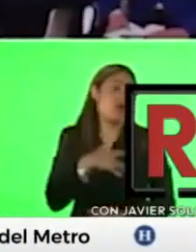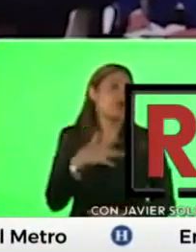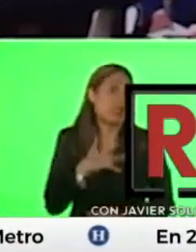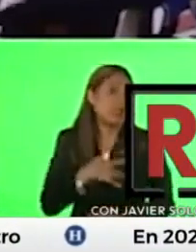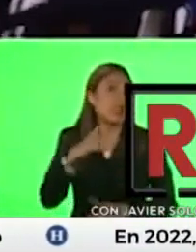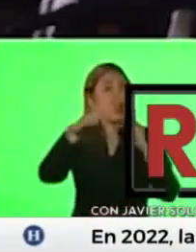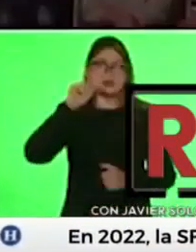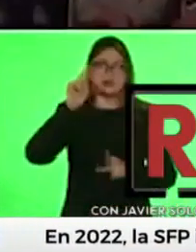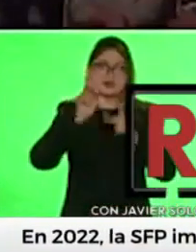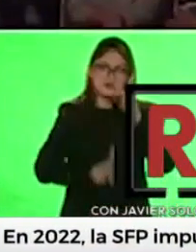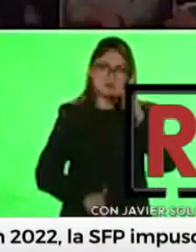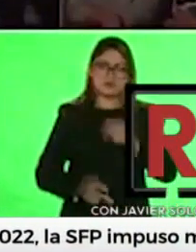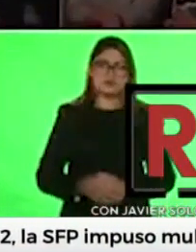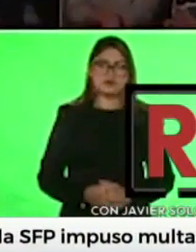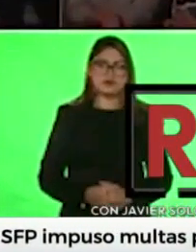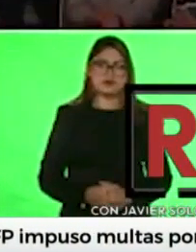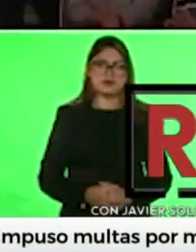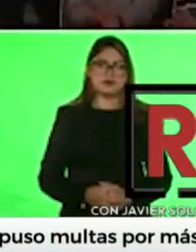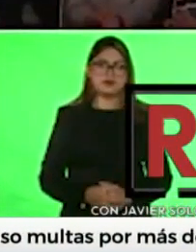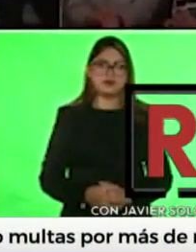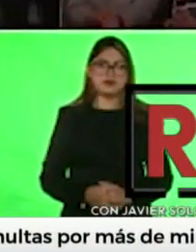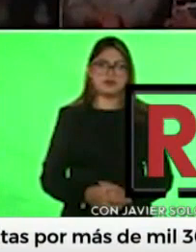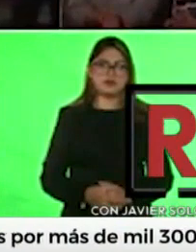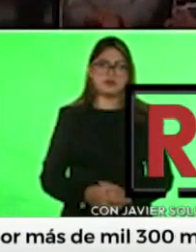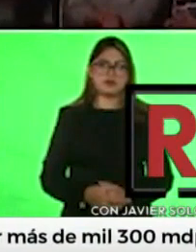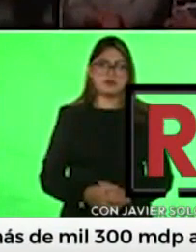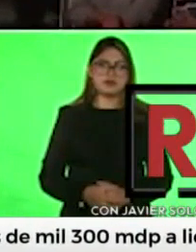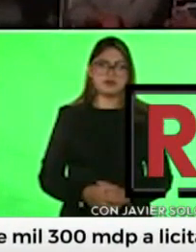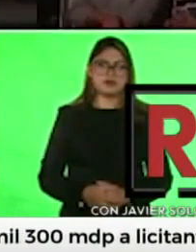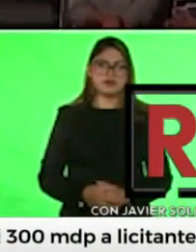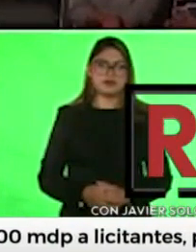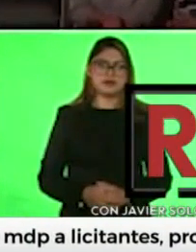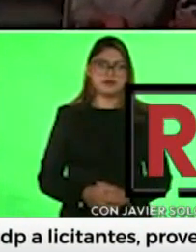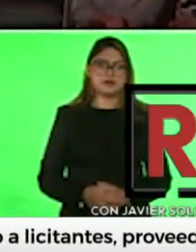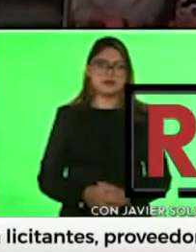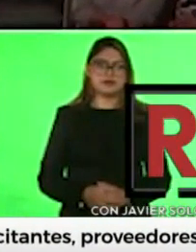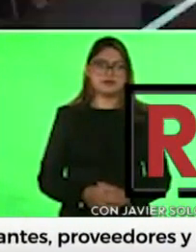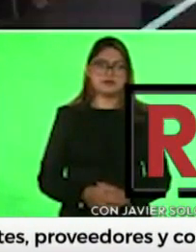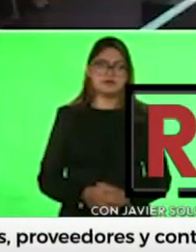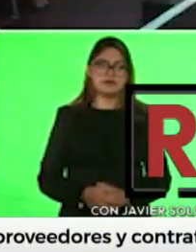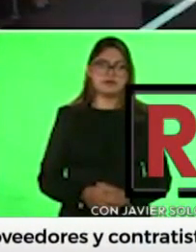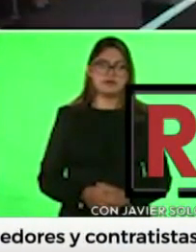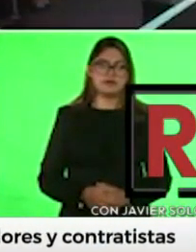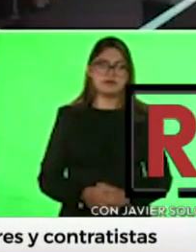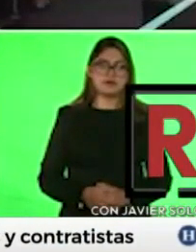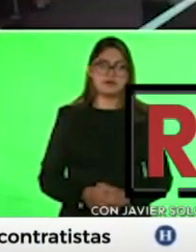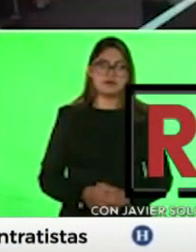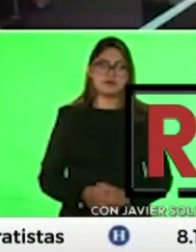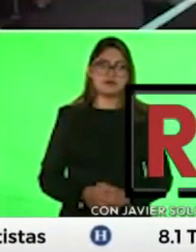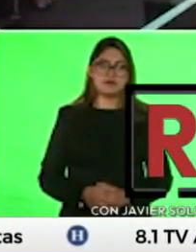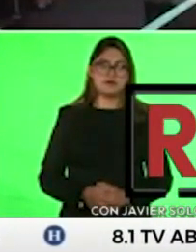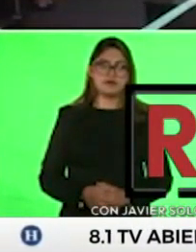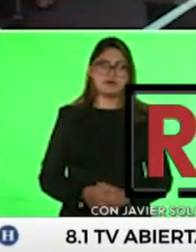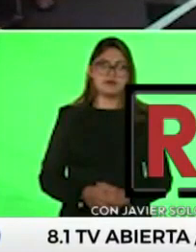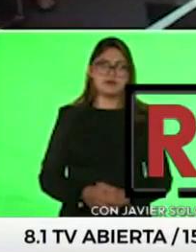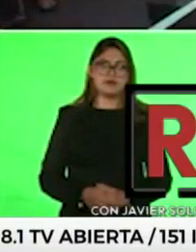partidos en años anteriores, pero muchos otros que no, y en distintas luchas, yo me atrevo a decir, del México contemporáneo.